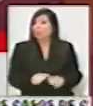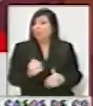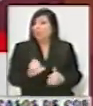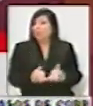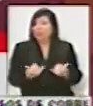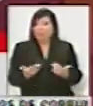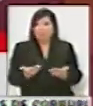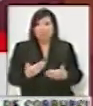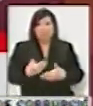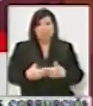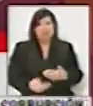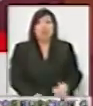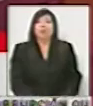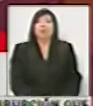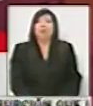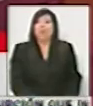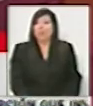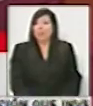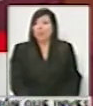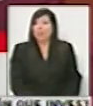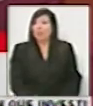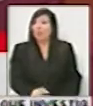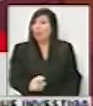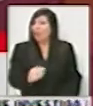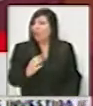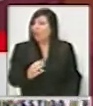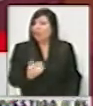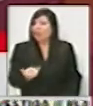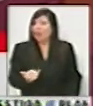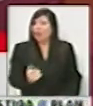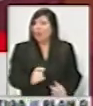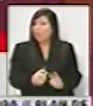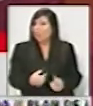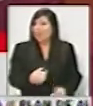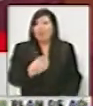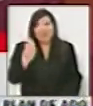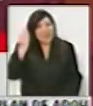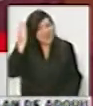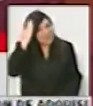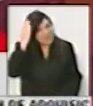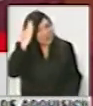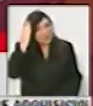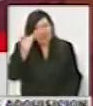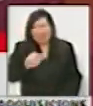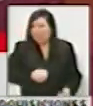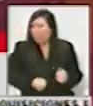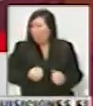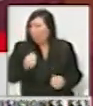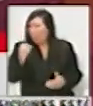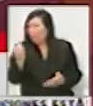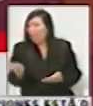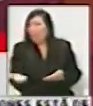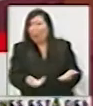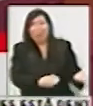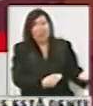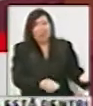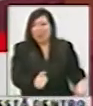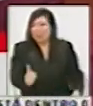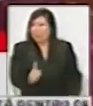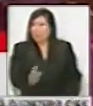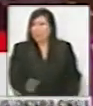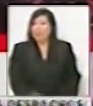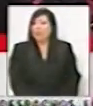este momento en un proceso. Y no creo, presidente, el congresista Mulder sabe que la gente no va corriendo a buscar recolectar firmas, eso no es